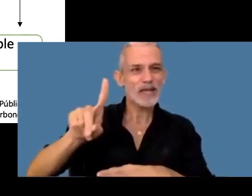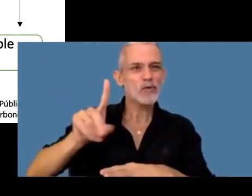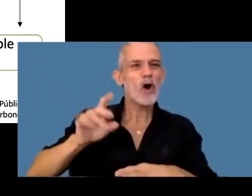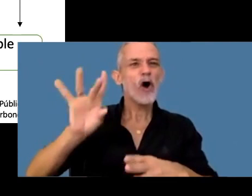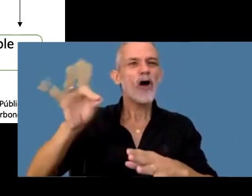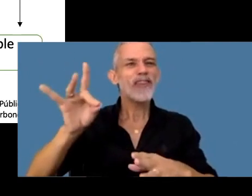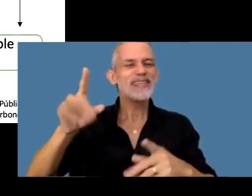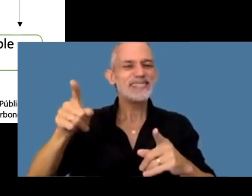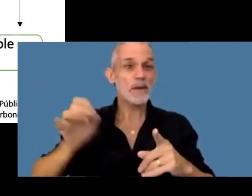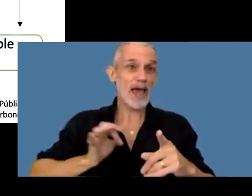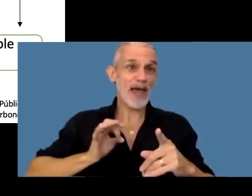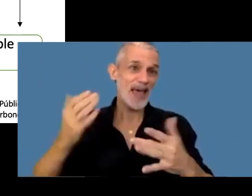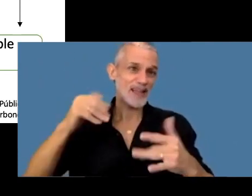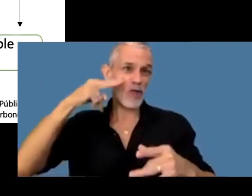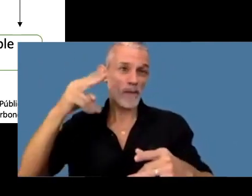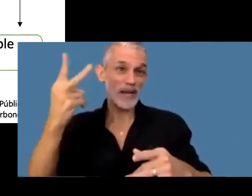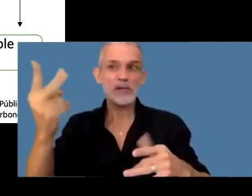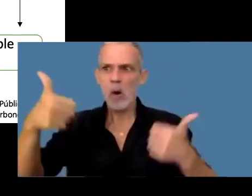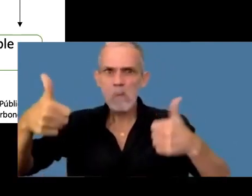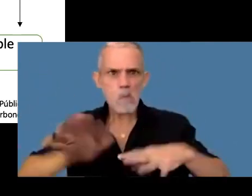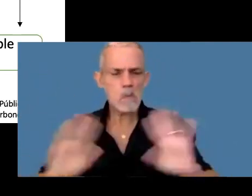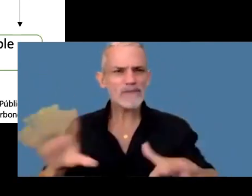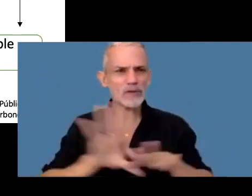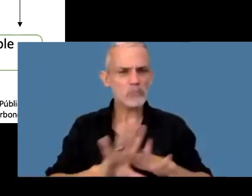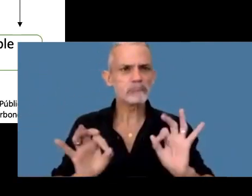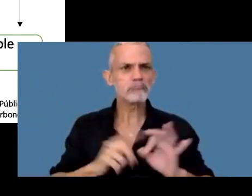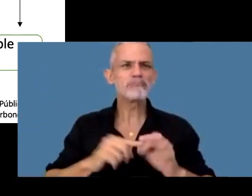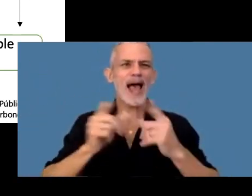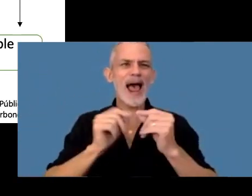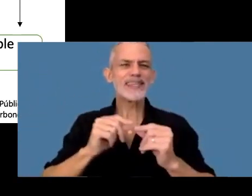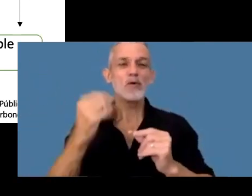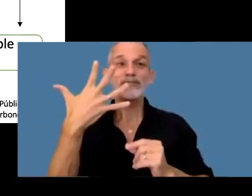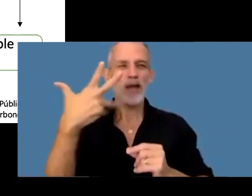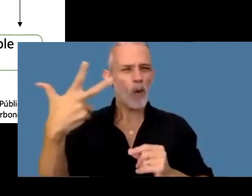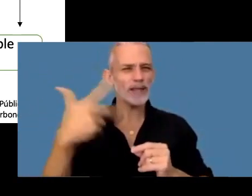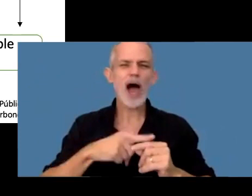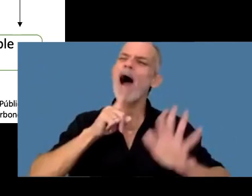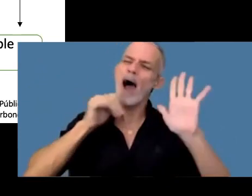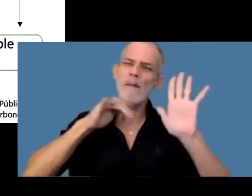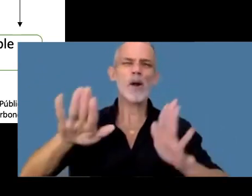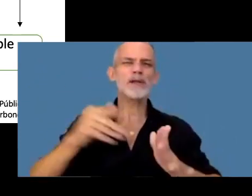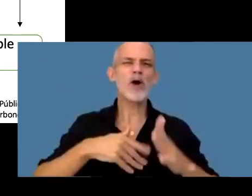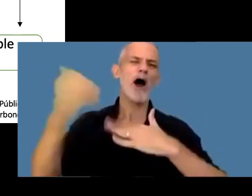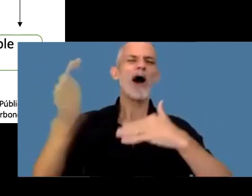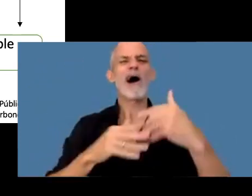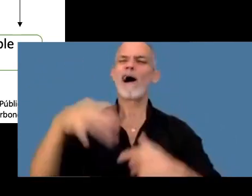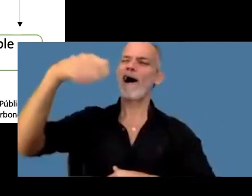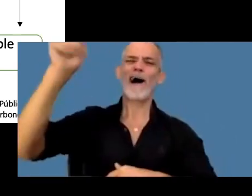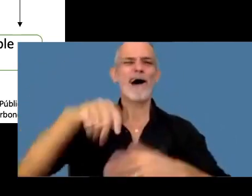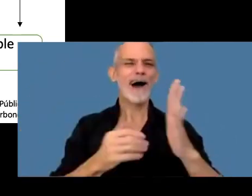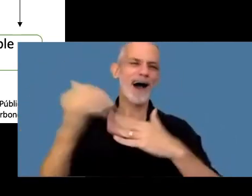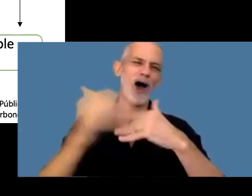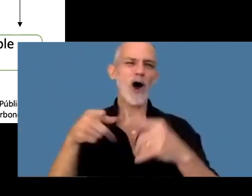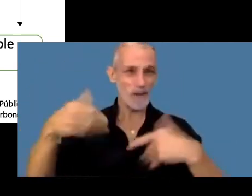fecha de vigencia. Bien. El sujeto del artículo 53 me prometió que iba a hacer un proyecto inmobiliario que categorizaba para esto.